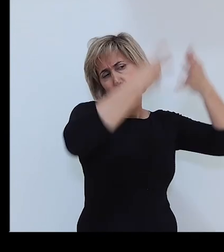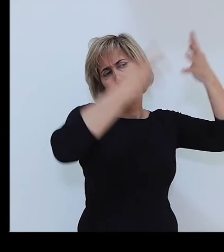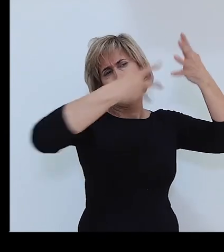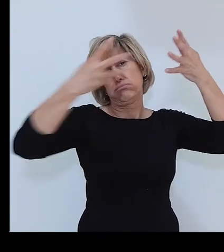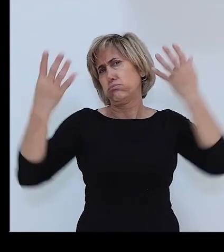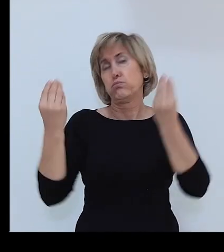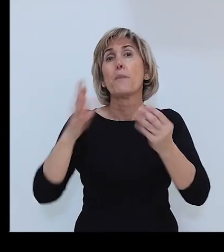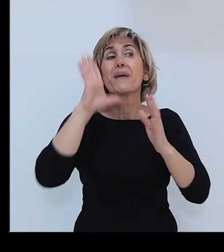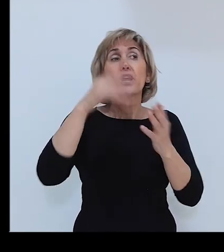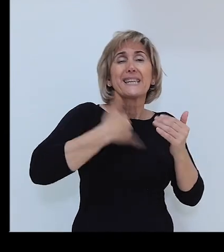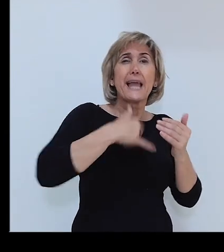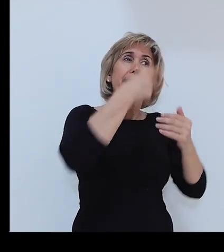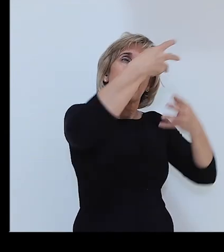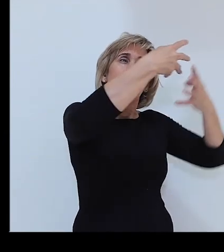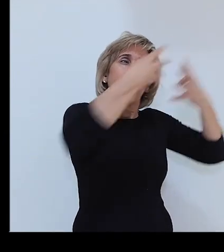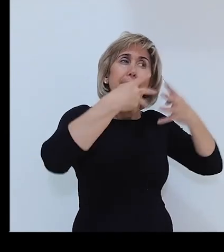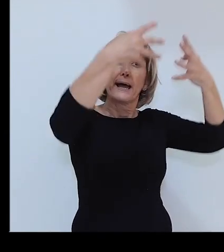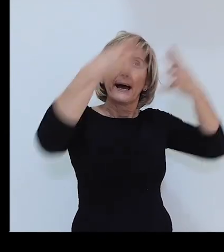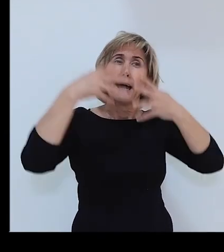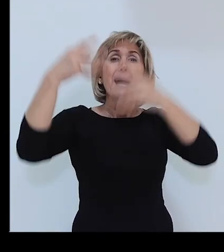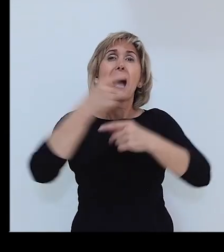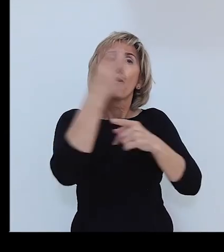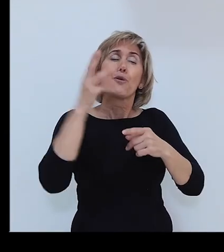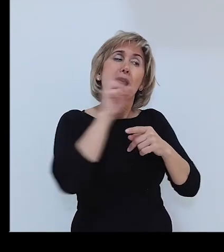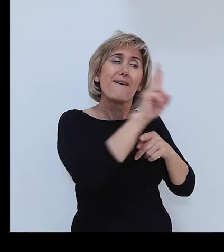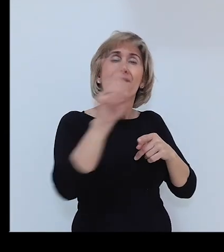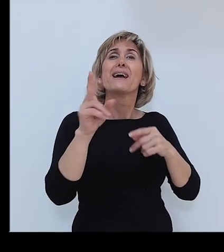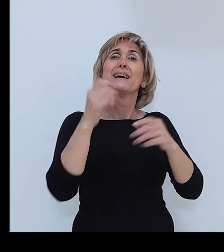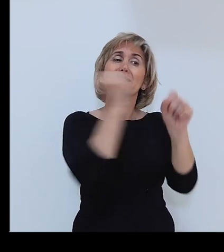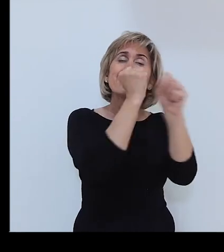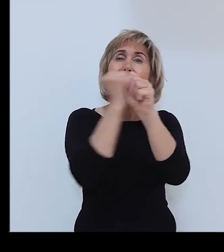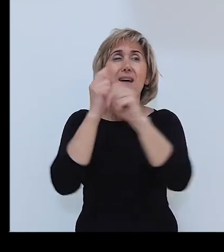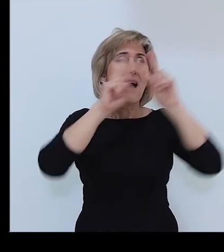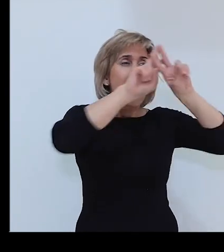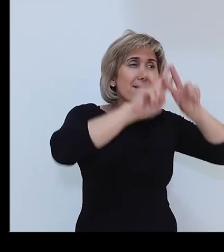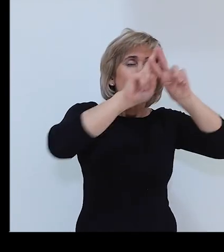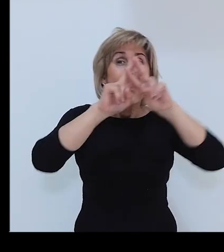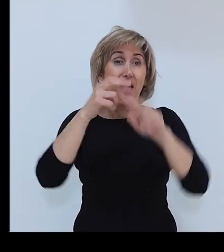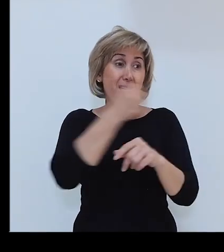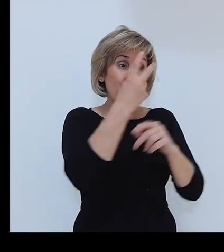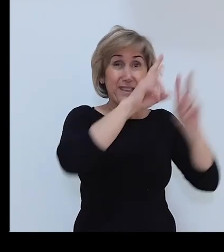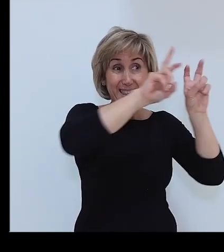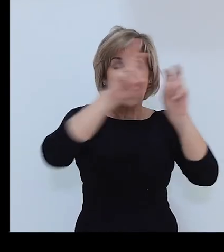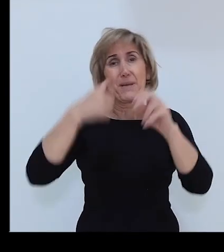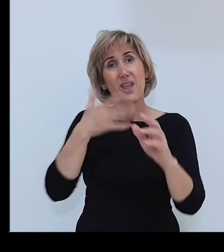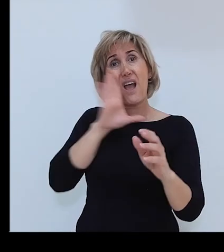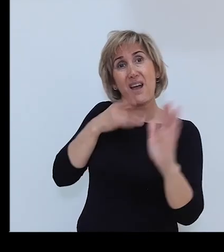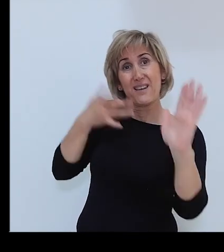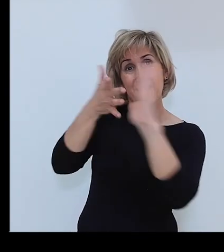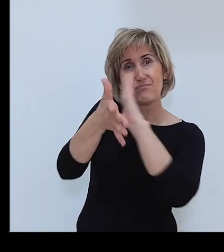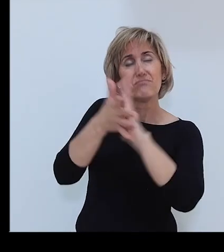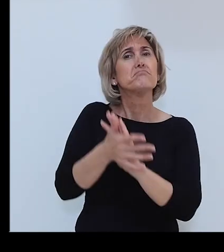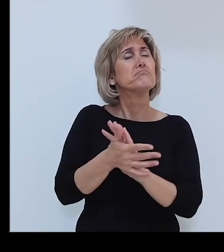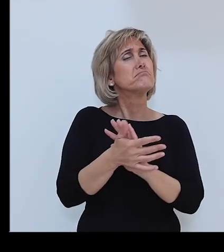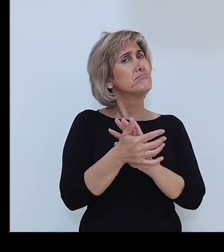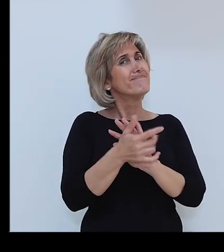estas son líneas de algunos de los textos, porque como os digo, son muchísimas, pero ya son líneas que nos hacen rescatar su trabajo a la